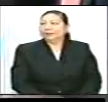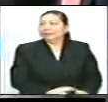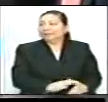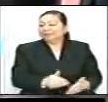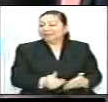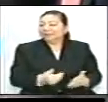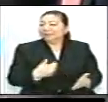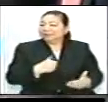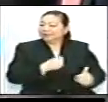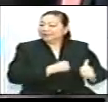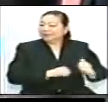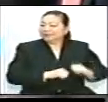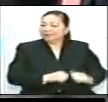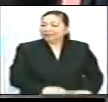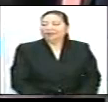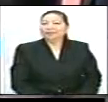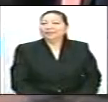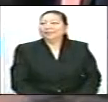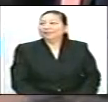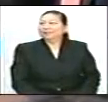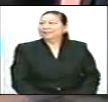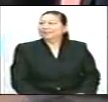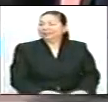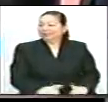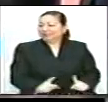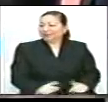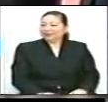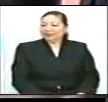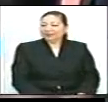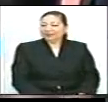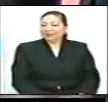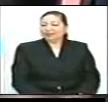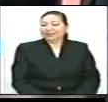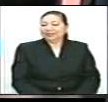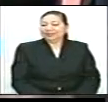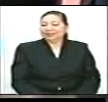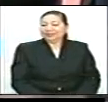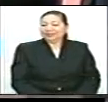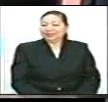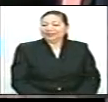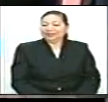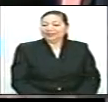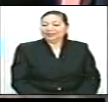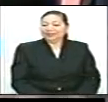que pueden afectar o que pueden generar los...